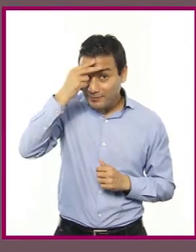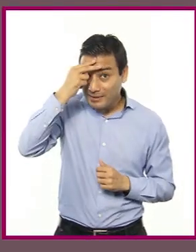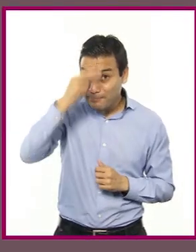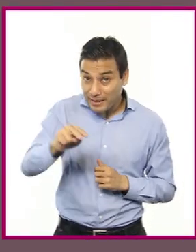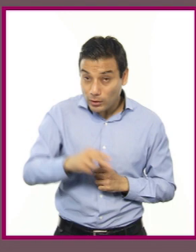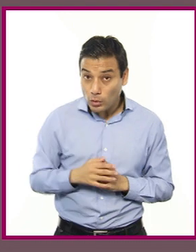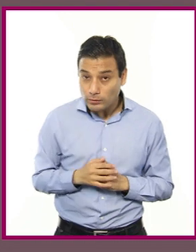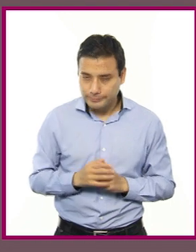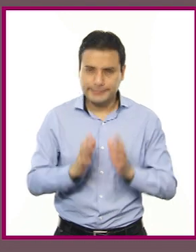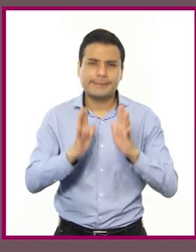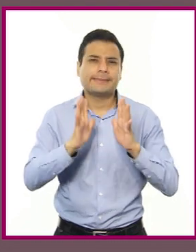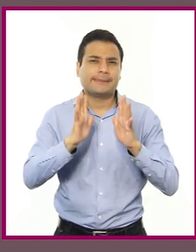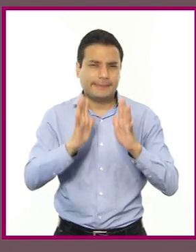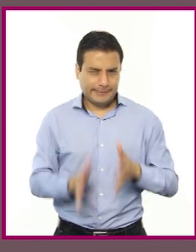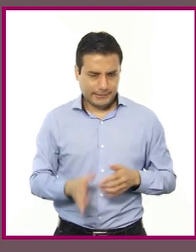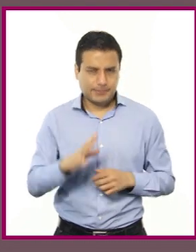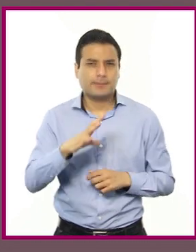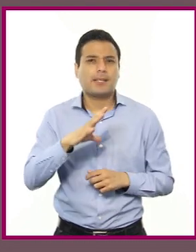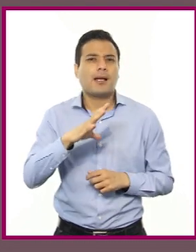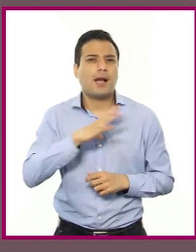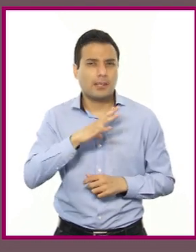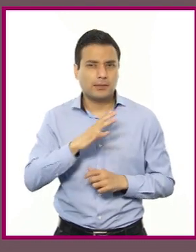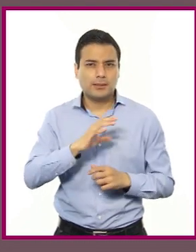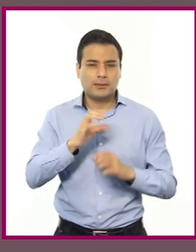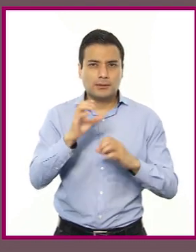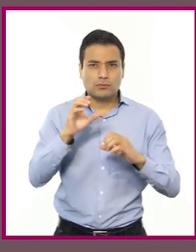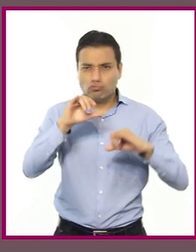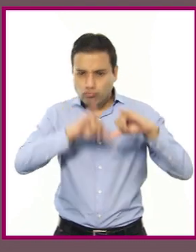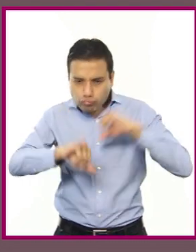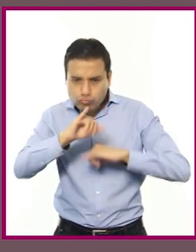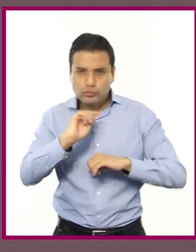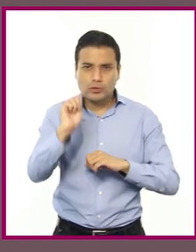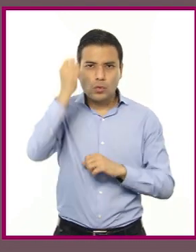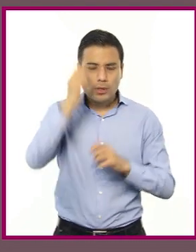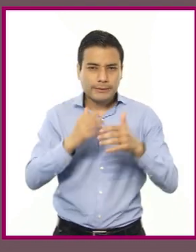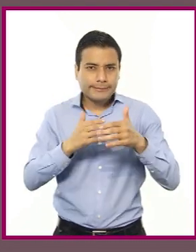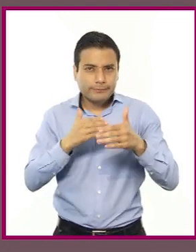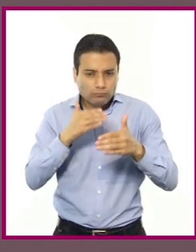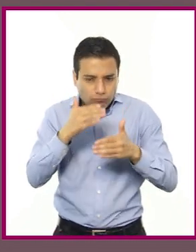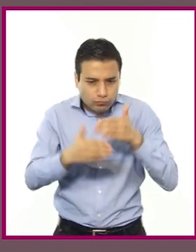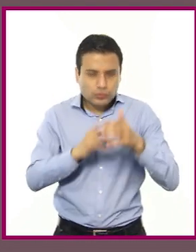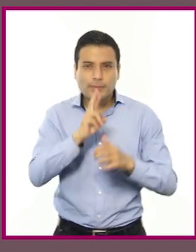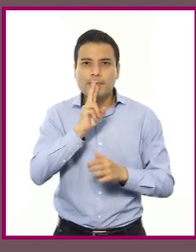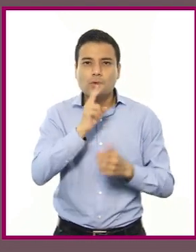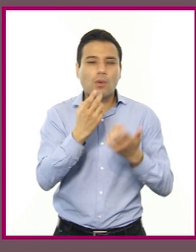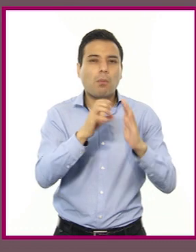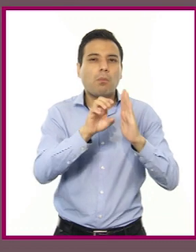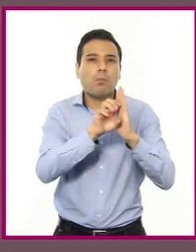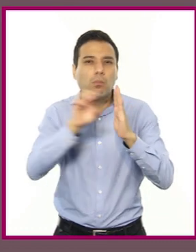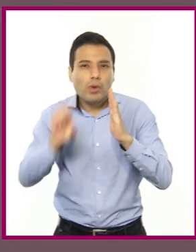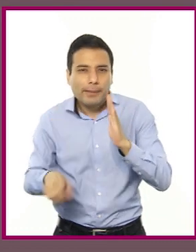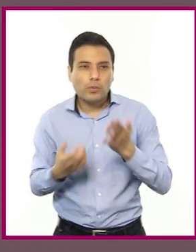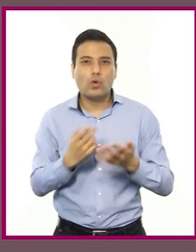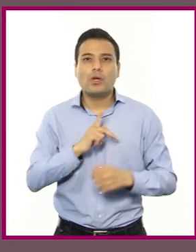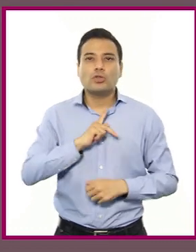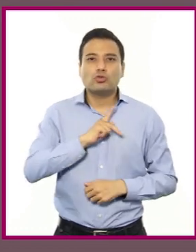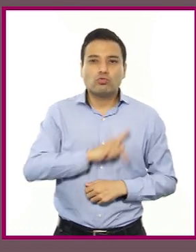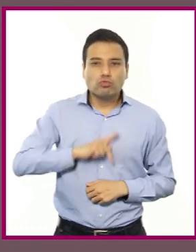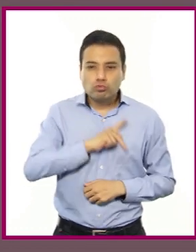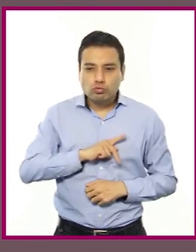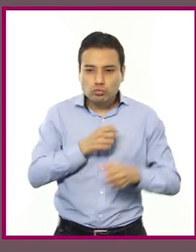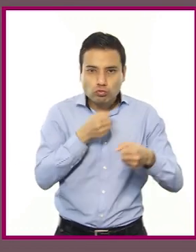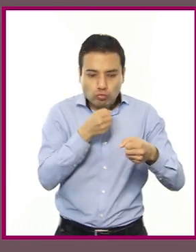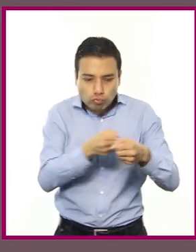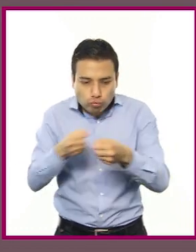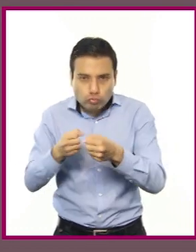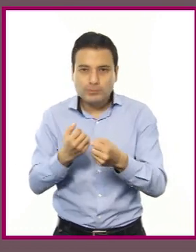se comenzaron a aplicar avances de la ciencia y la tecnología, como los pesticidas y fertilizantes para